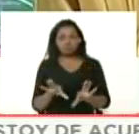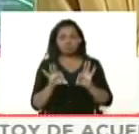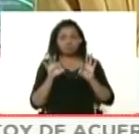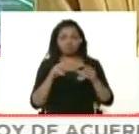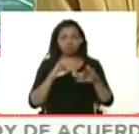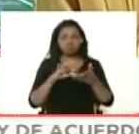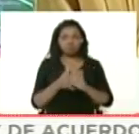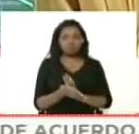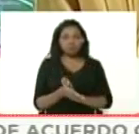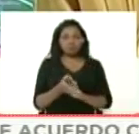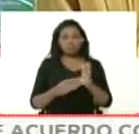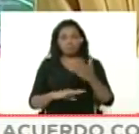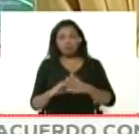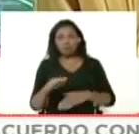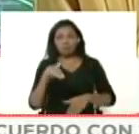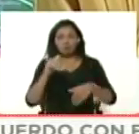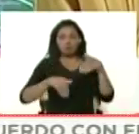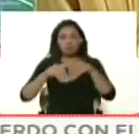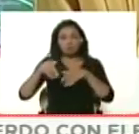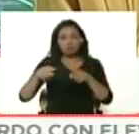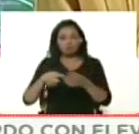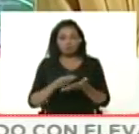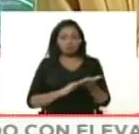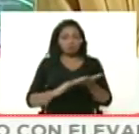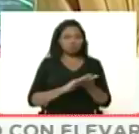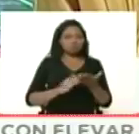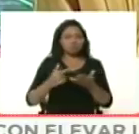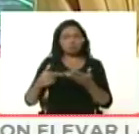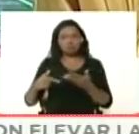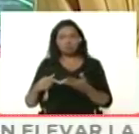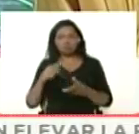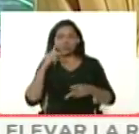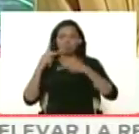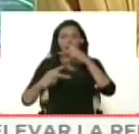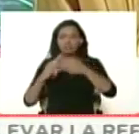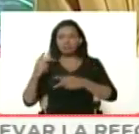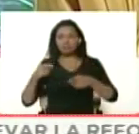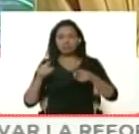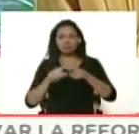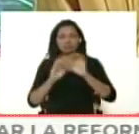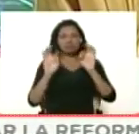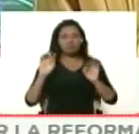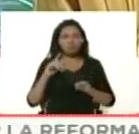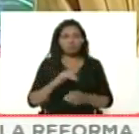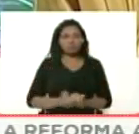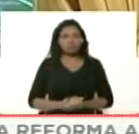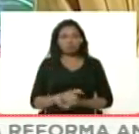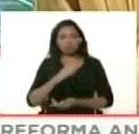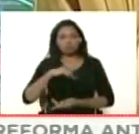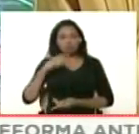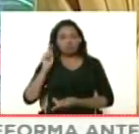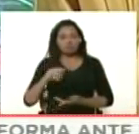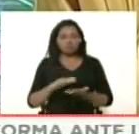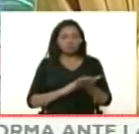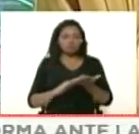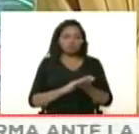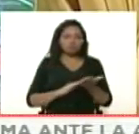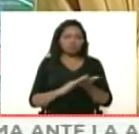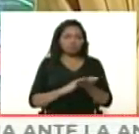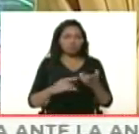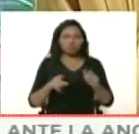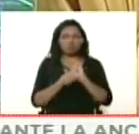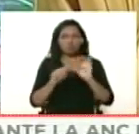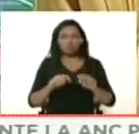todos vayamos a votar y resolvamos los asuntos políticos que tengamos que resolver con el voto popular,